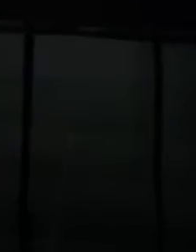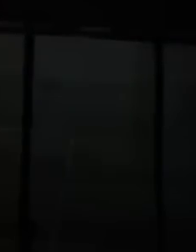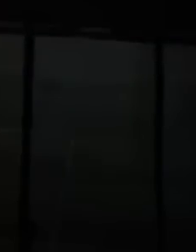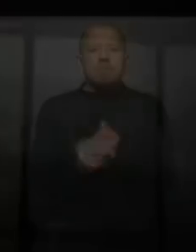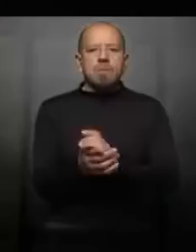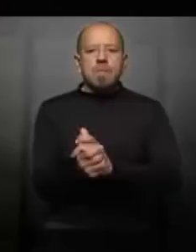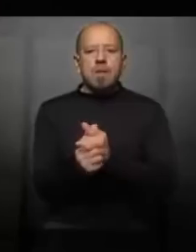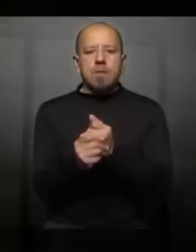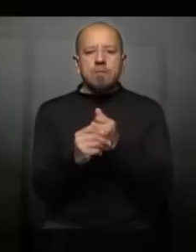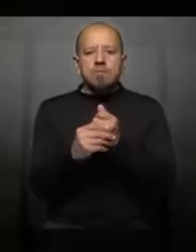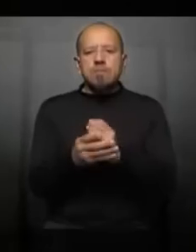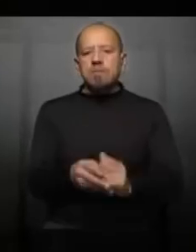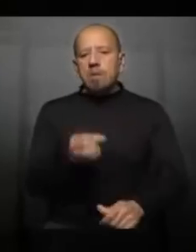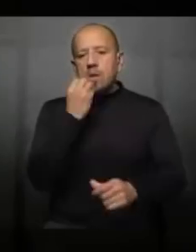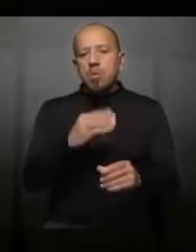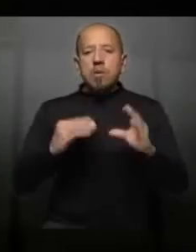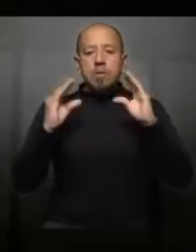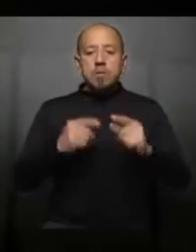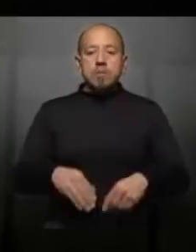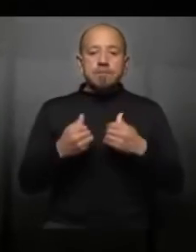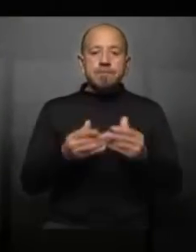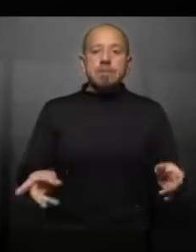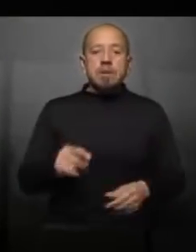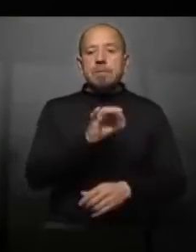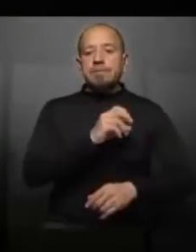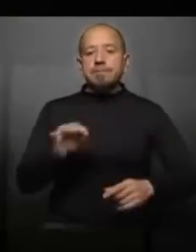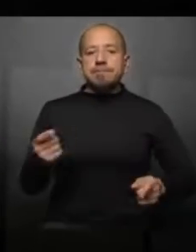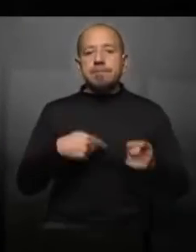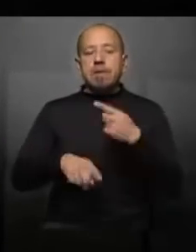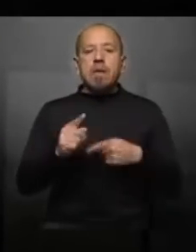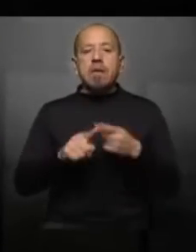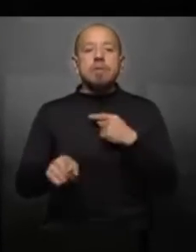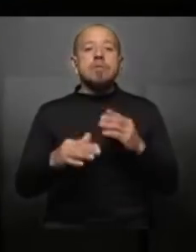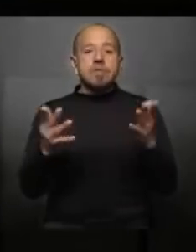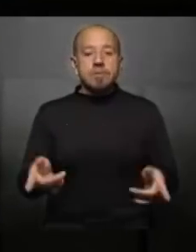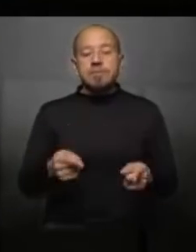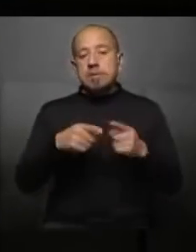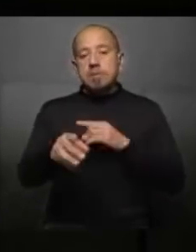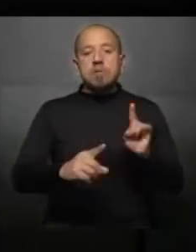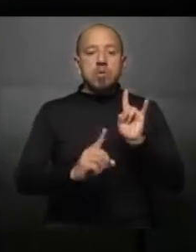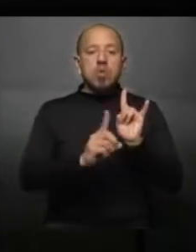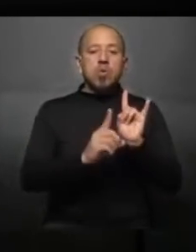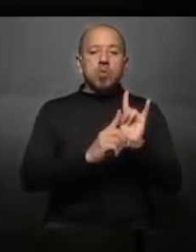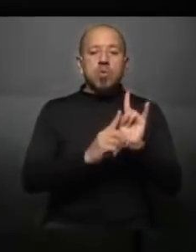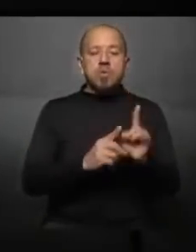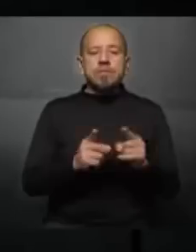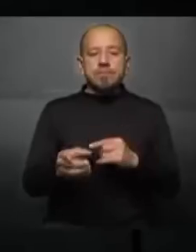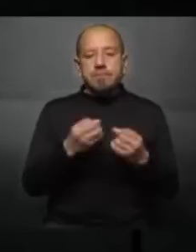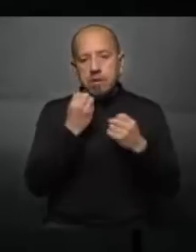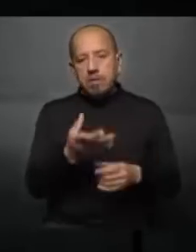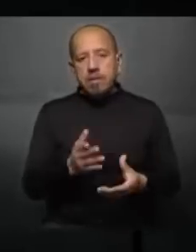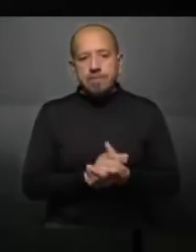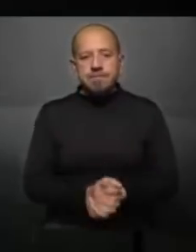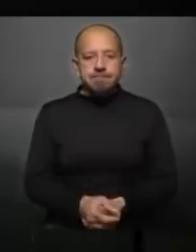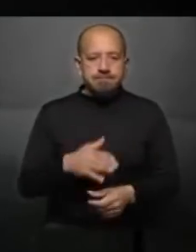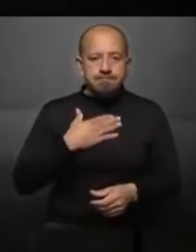Buenas noches de miércoles cómo están aquí comienza otra letra chica en vivo en la pantalla de TV ciudad y en vivo por YouTube recuerden Cómo estás maa temponi